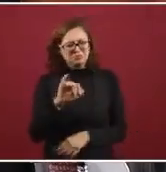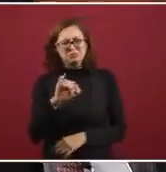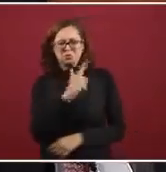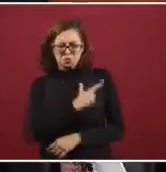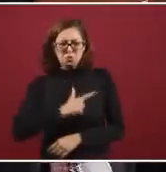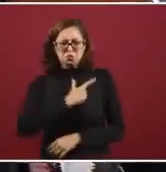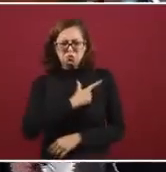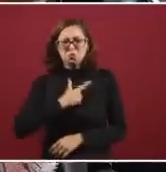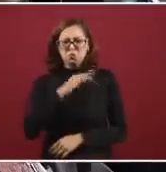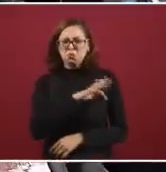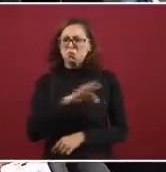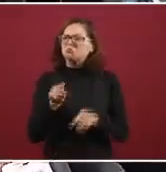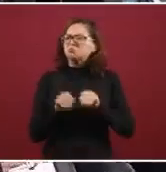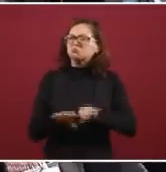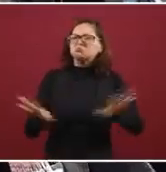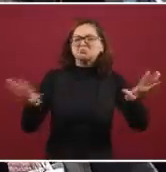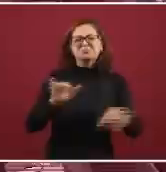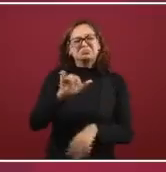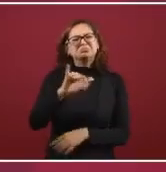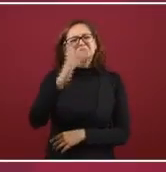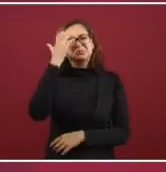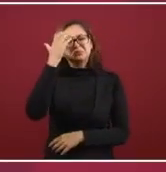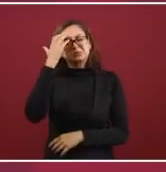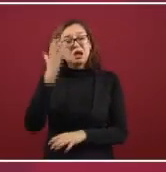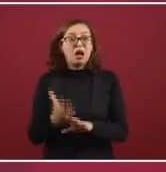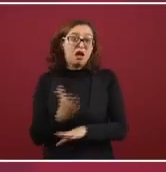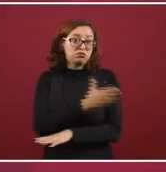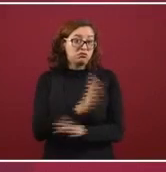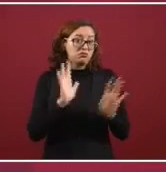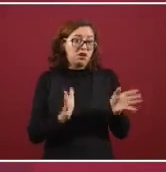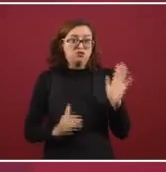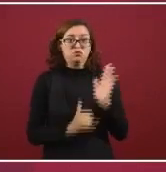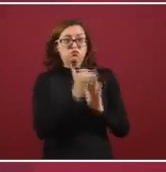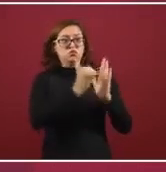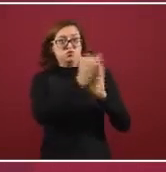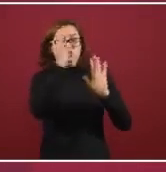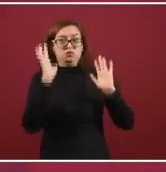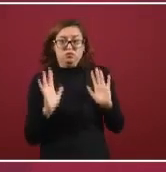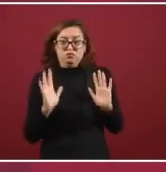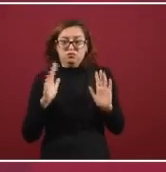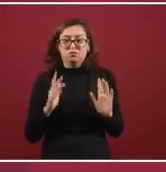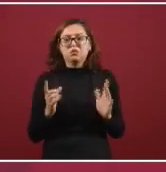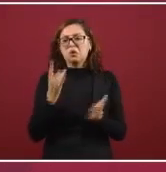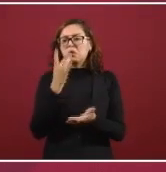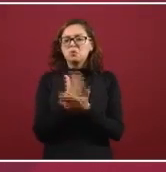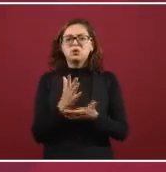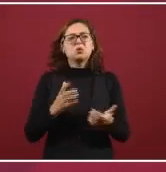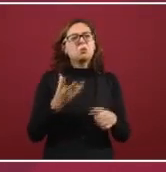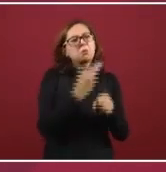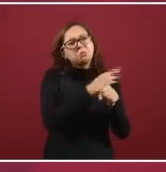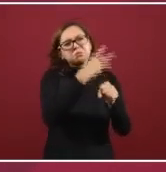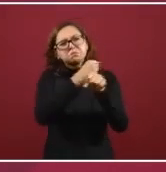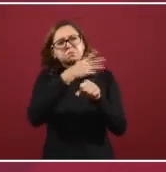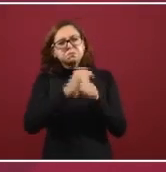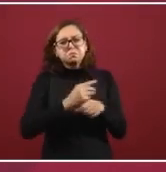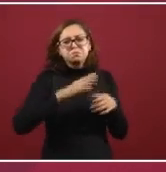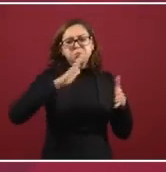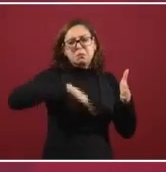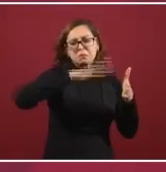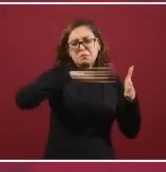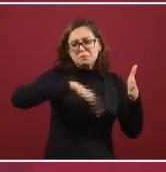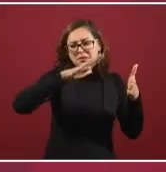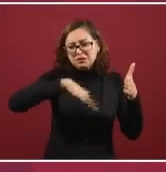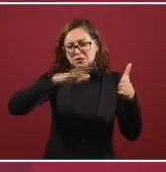se conozca. Ya estaba, se arregló, se pintó, y para que